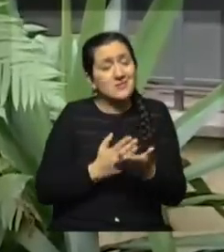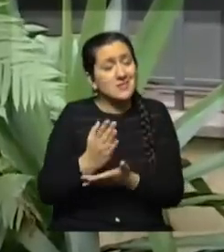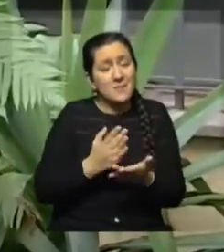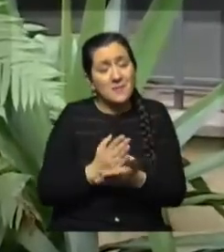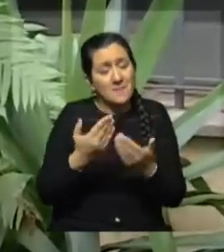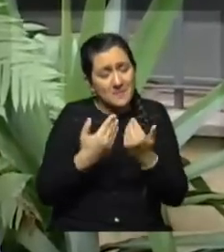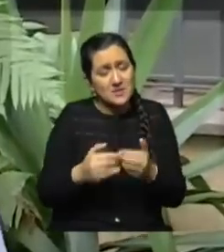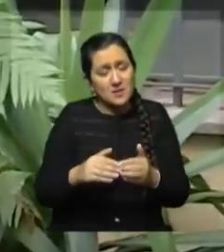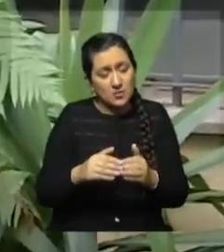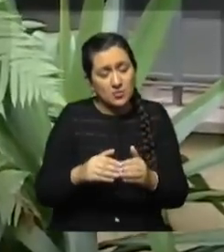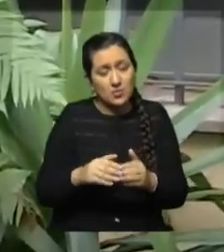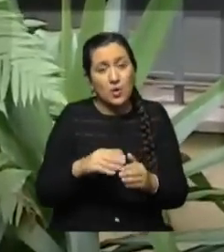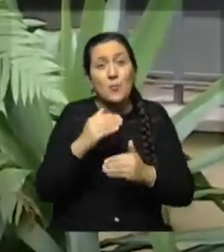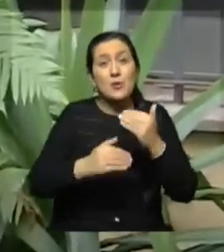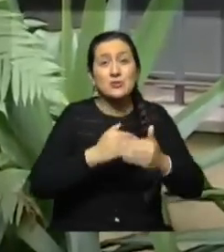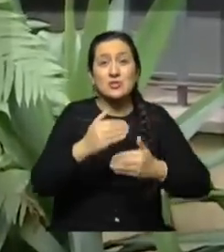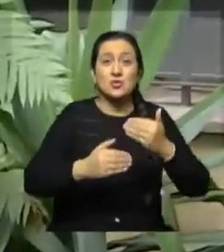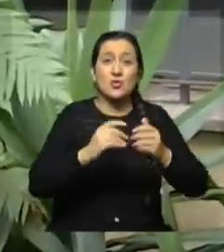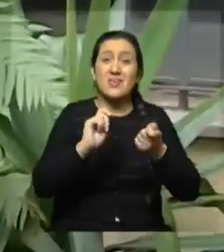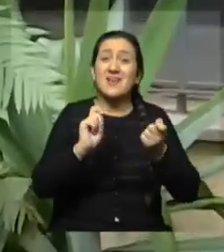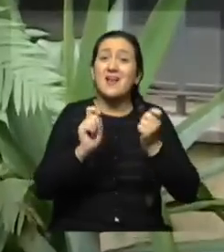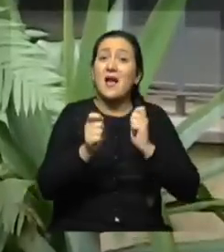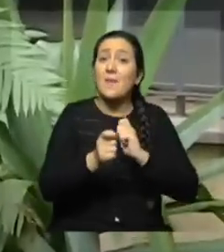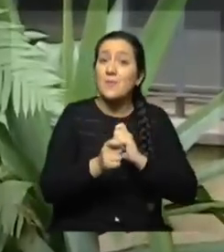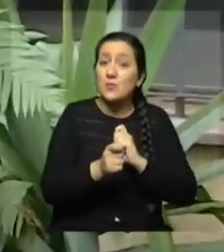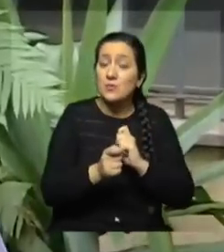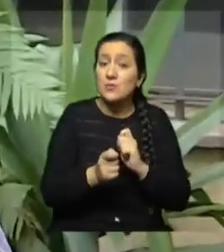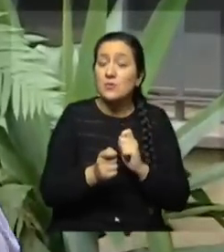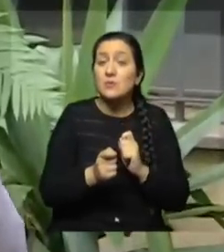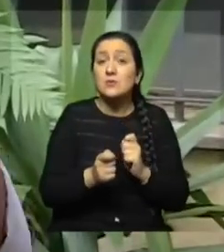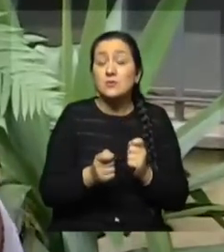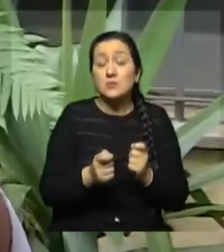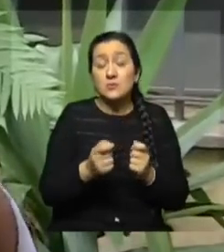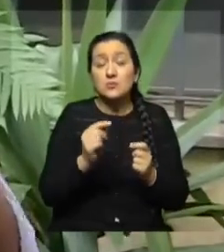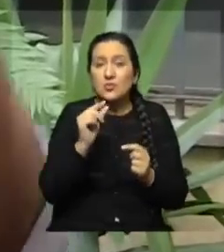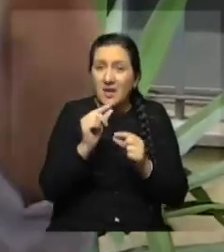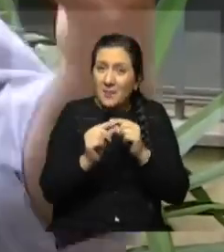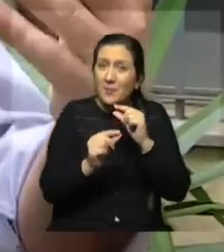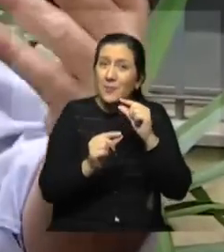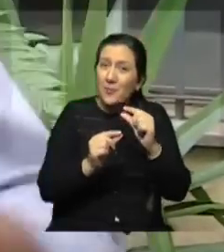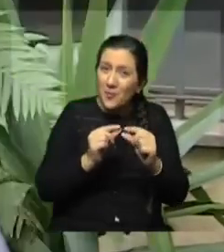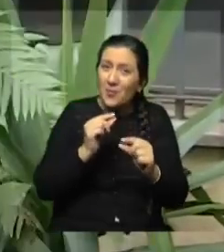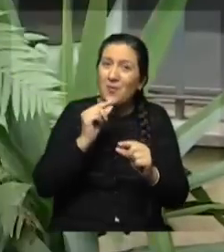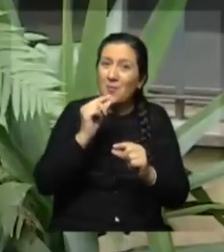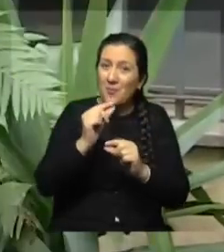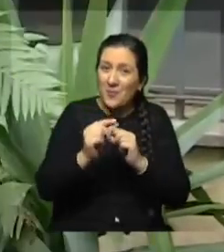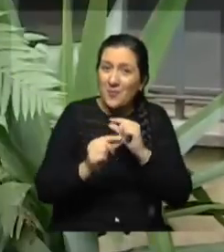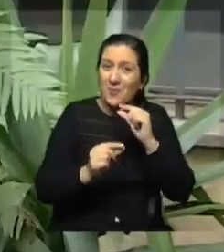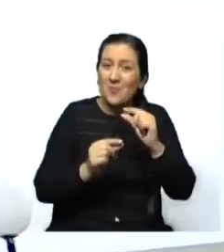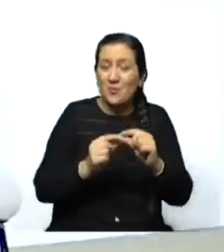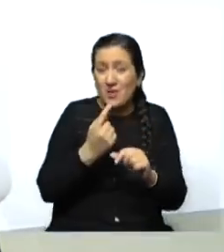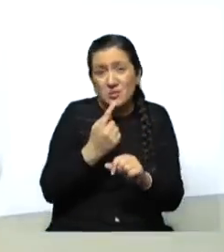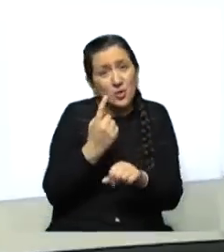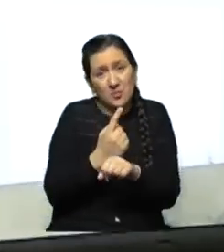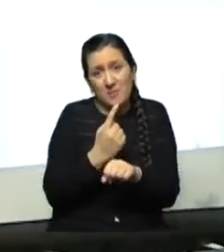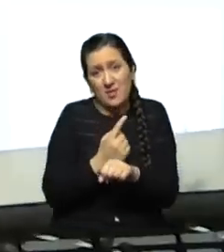que los procesos de cambio en educación en cualquier nivel son procesos necesariamente graduales e incrementales Esto es lo